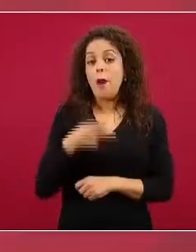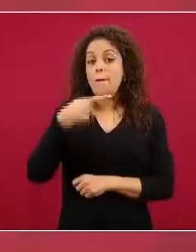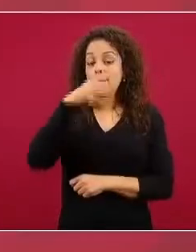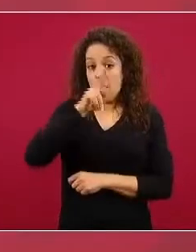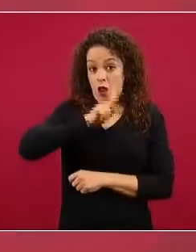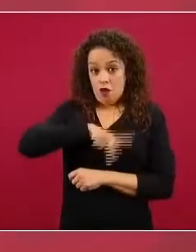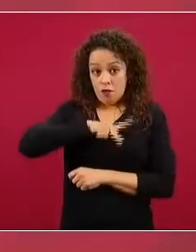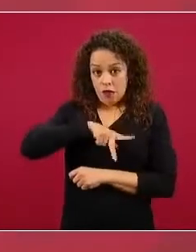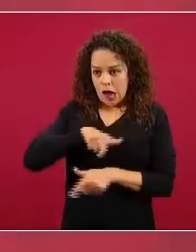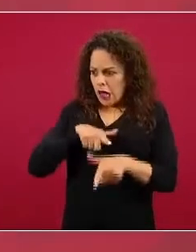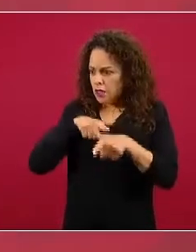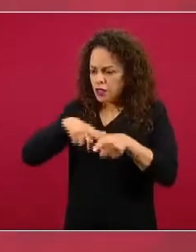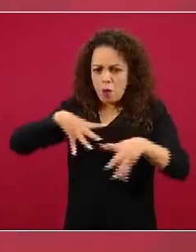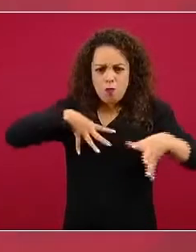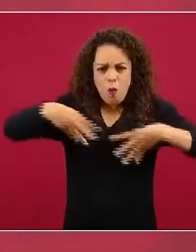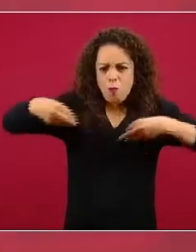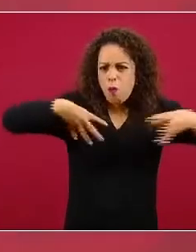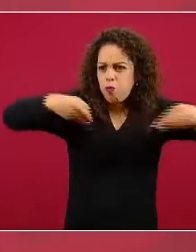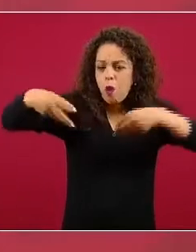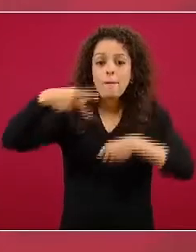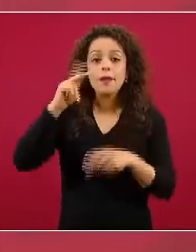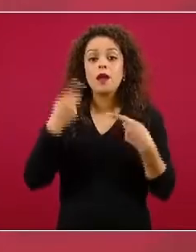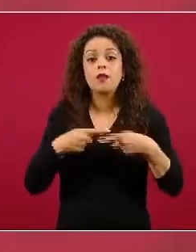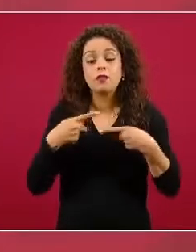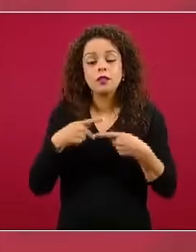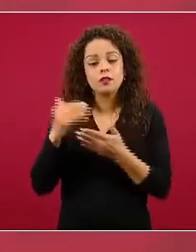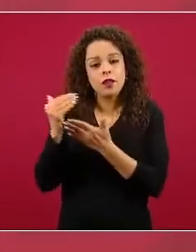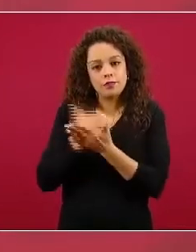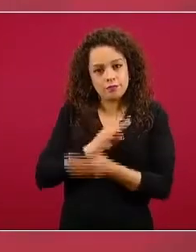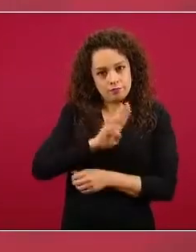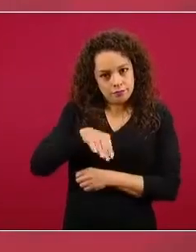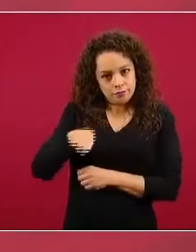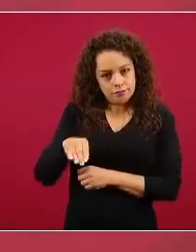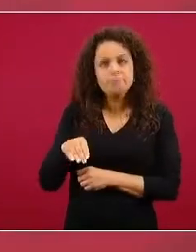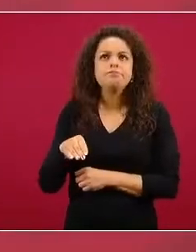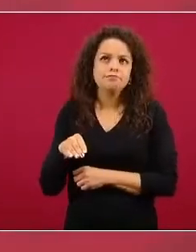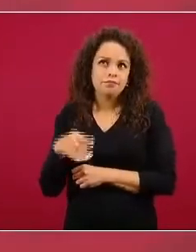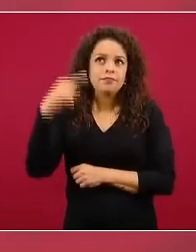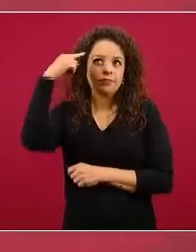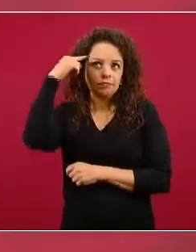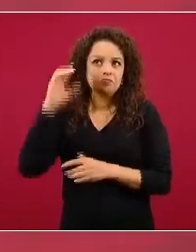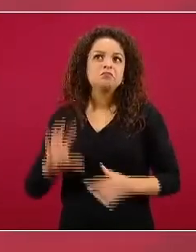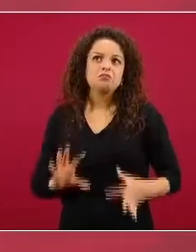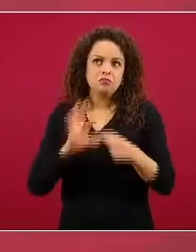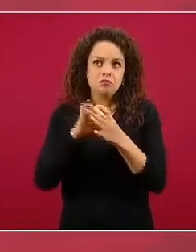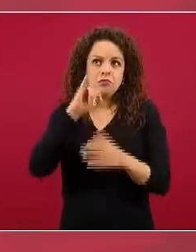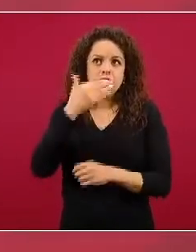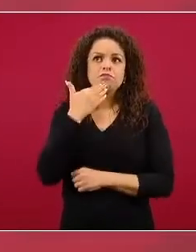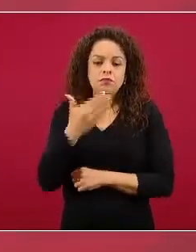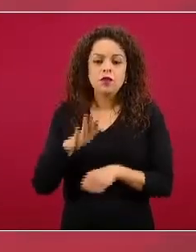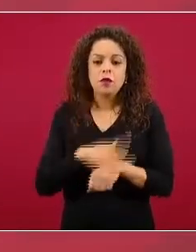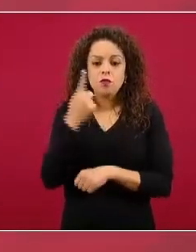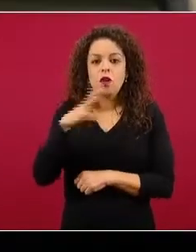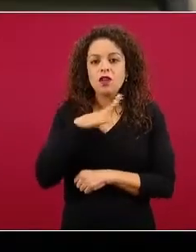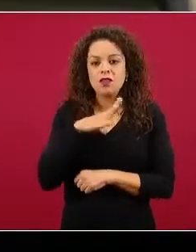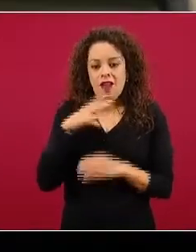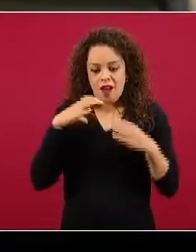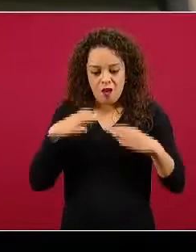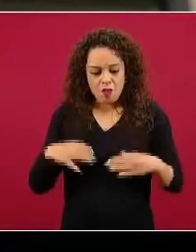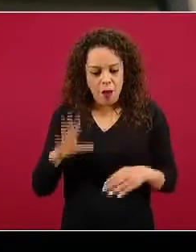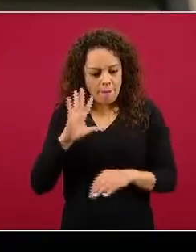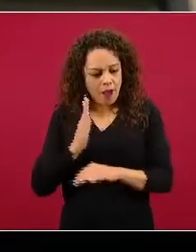virus. Esto parece lógico porque se va creando pues una cierta defensa, me imagino,